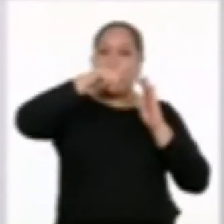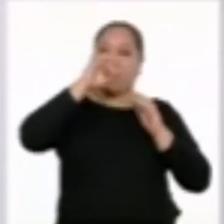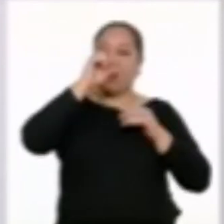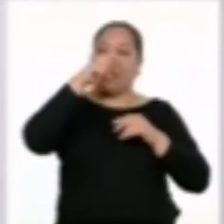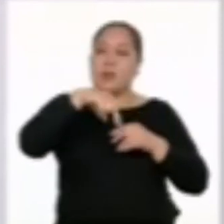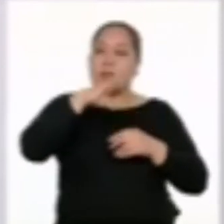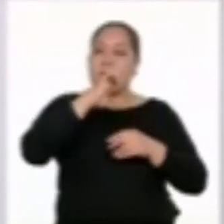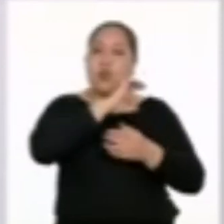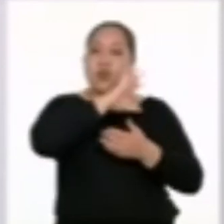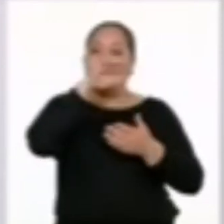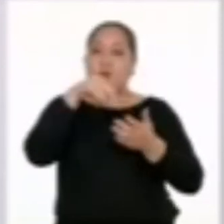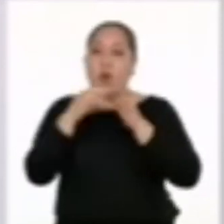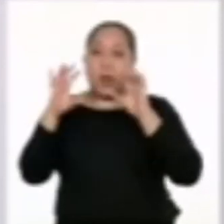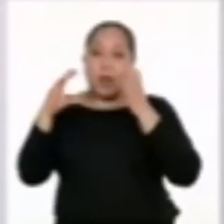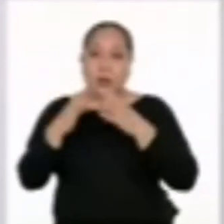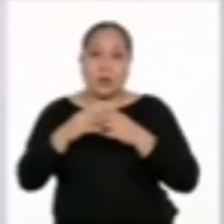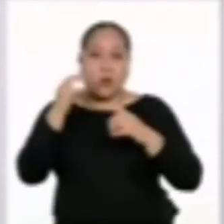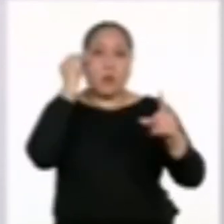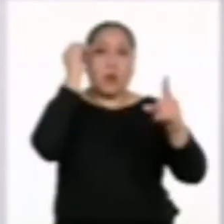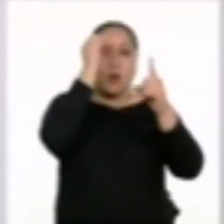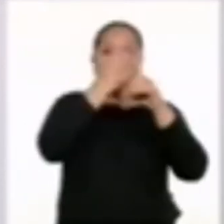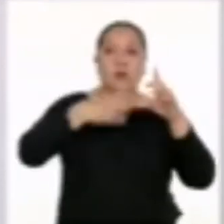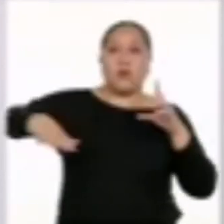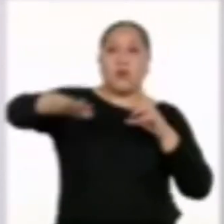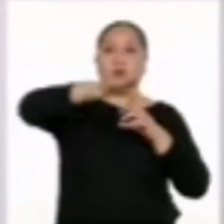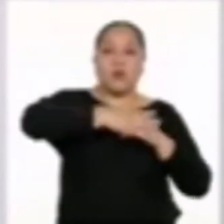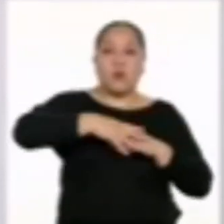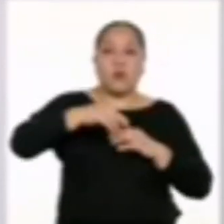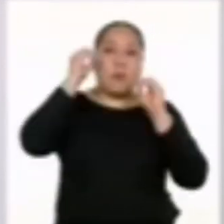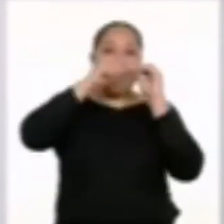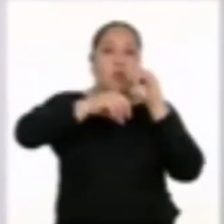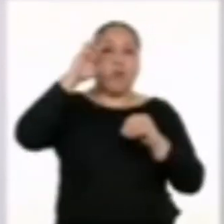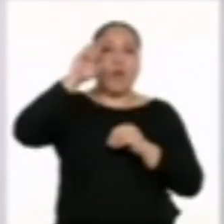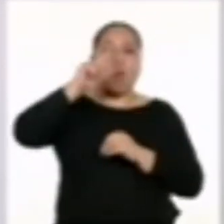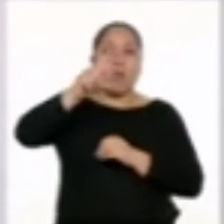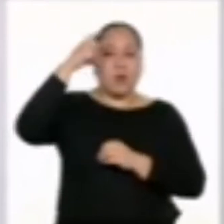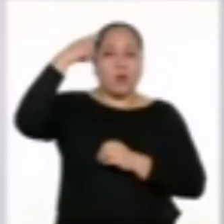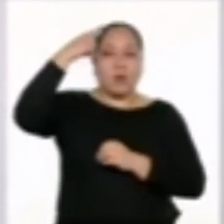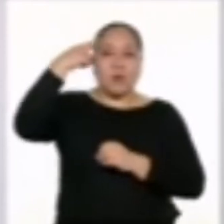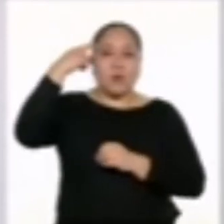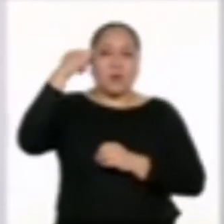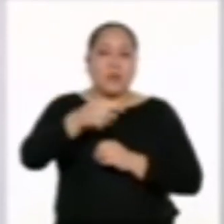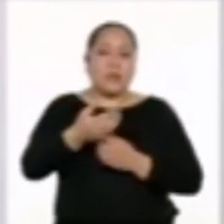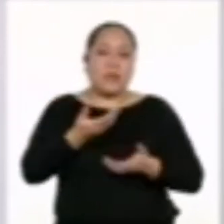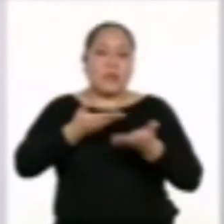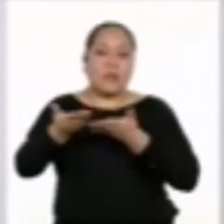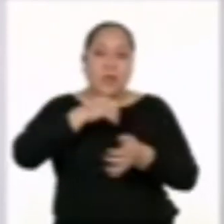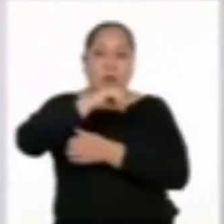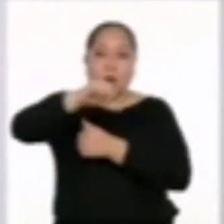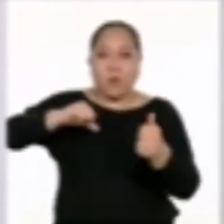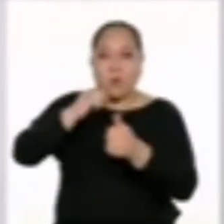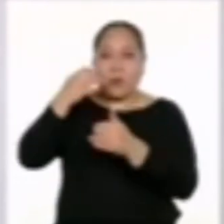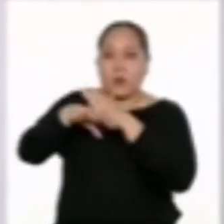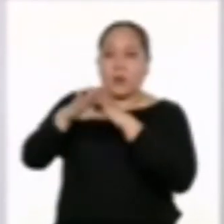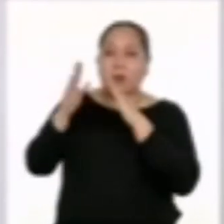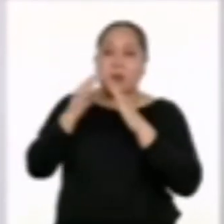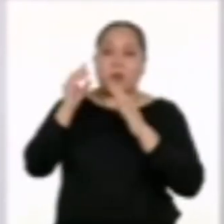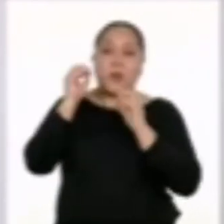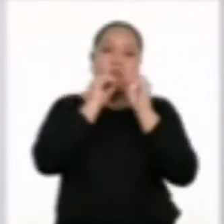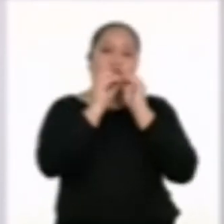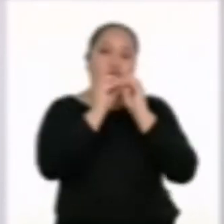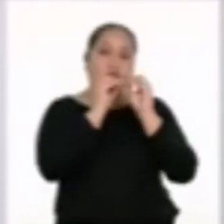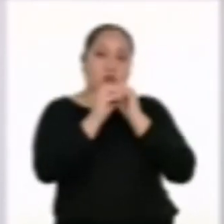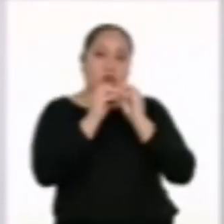y el objetivo común es que podamos plantear una reflexión a partir de la convivencia en el hogar, para